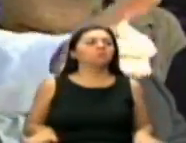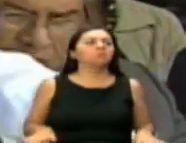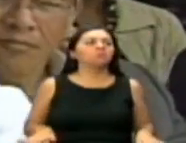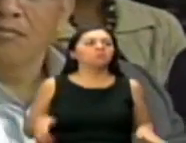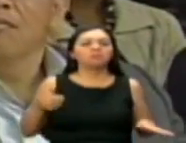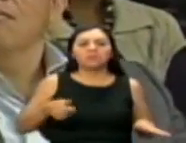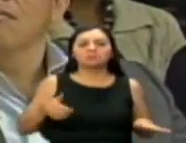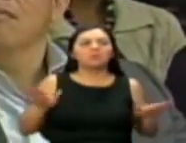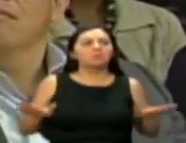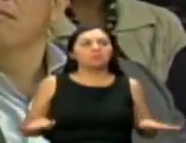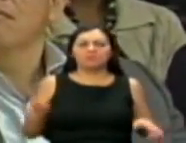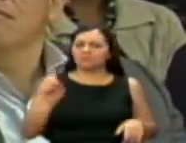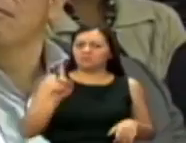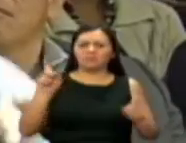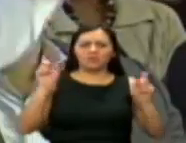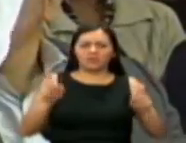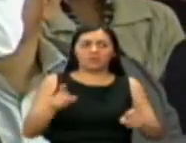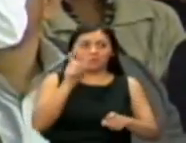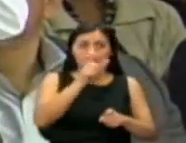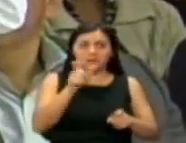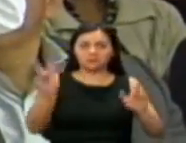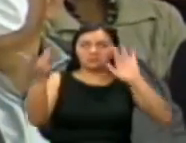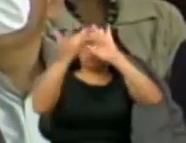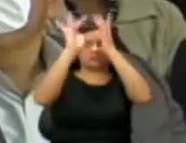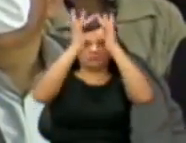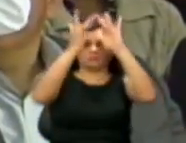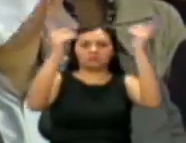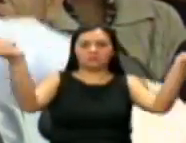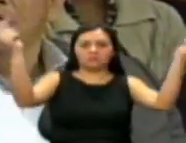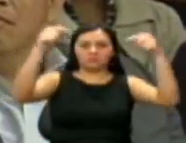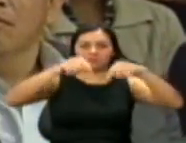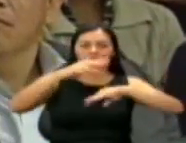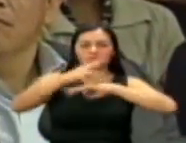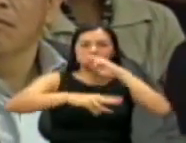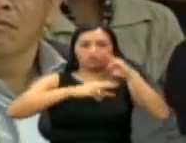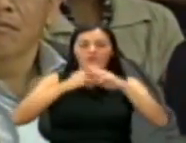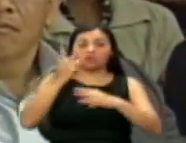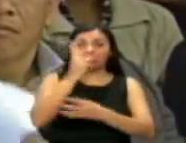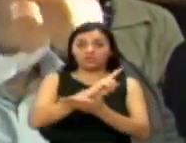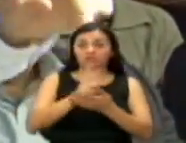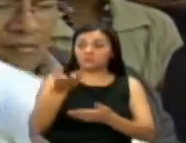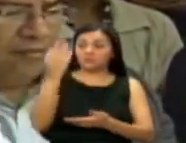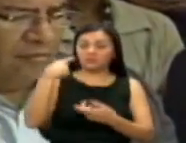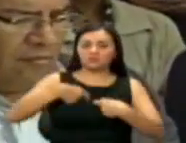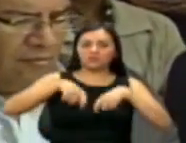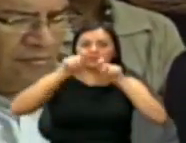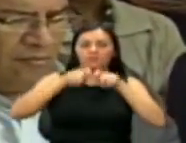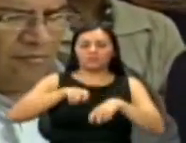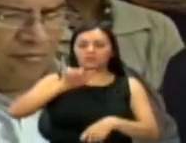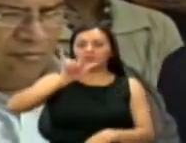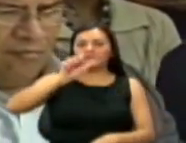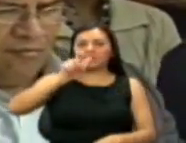permiten articularnos con esos niveles científicos. Solo hace dos semanas tuvimos un convenio con Yachay de alrededor de